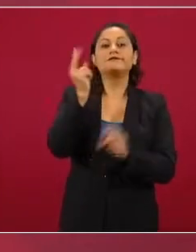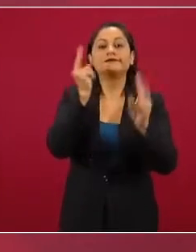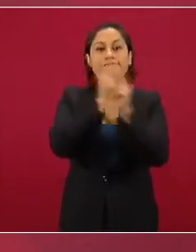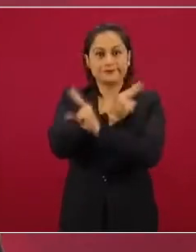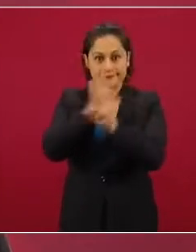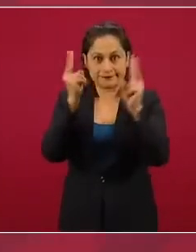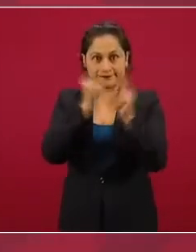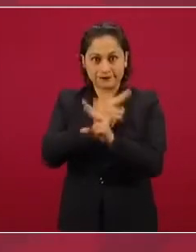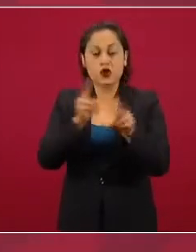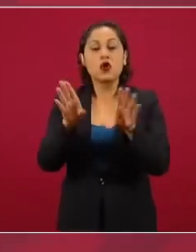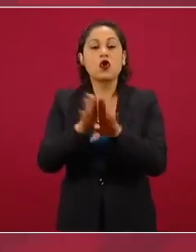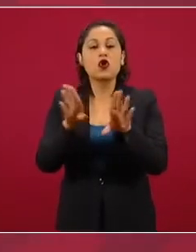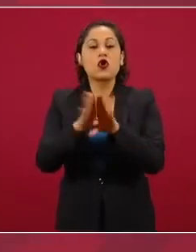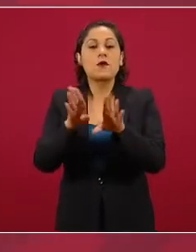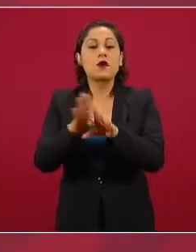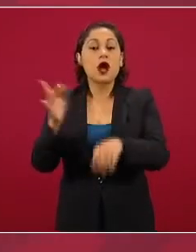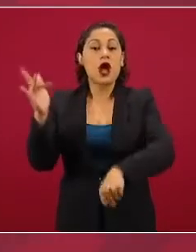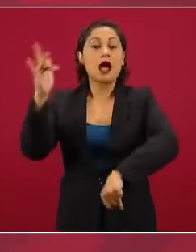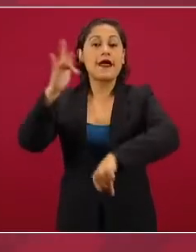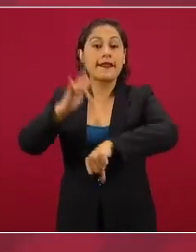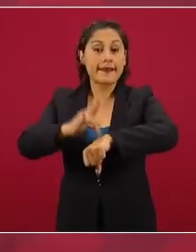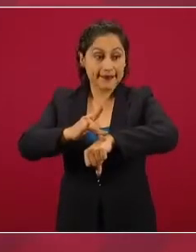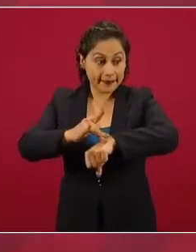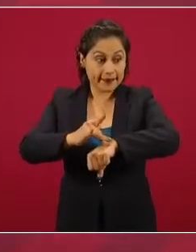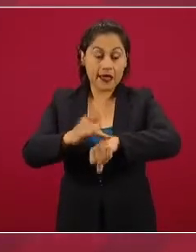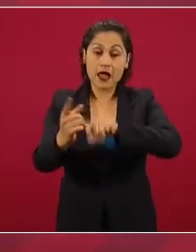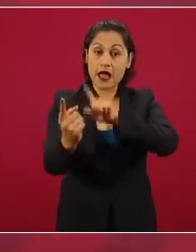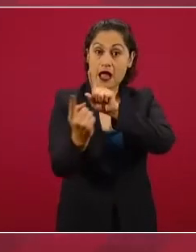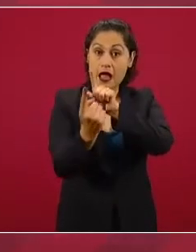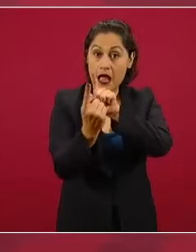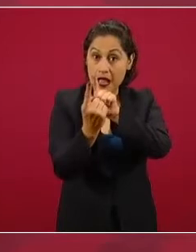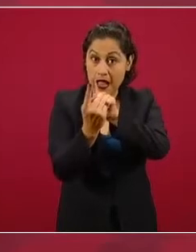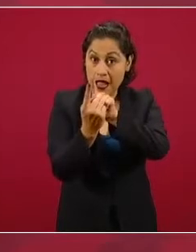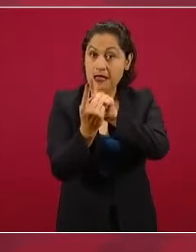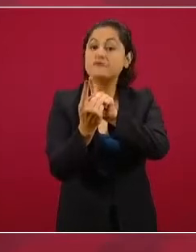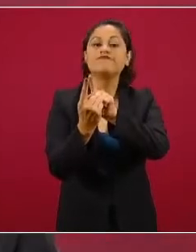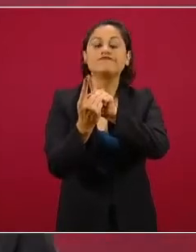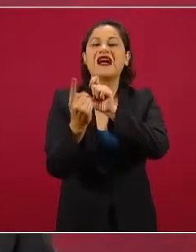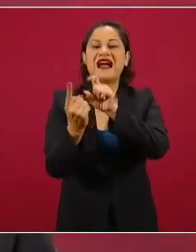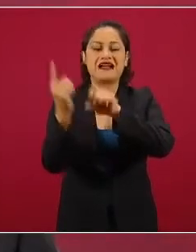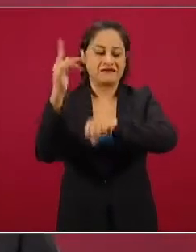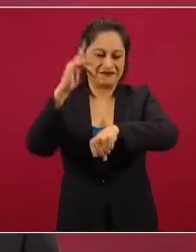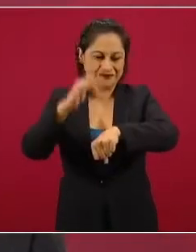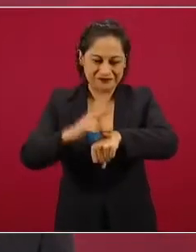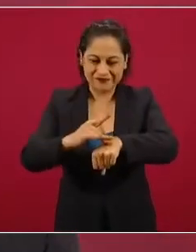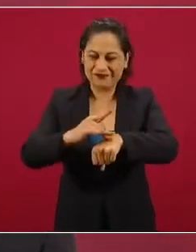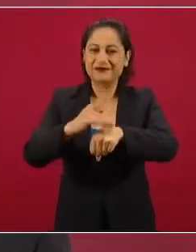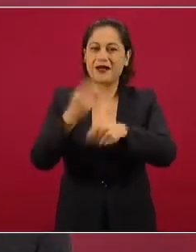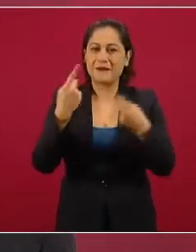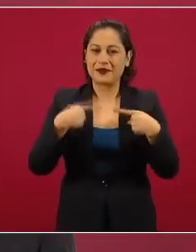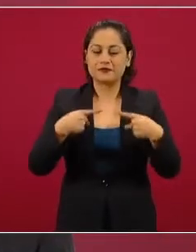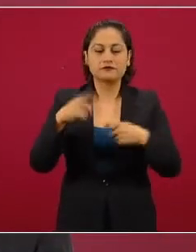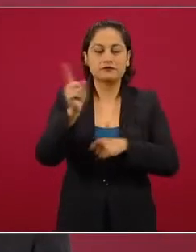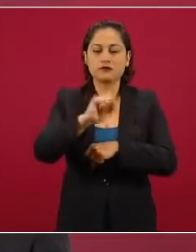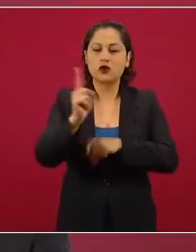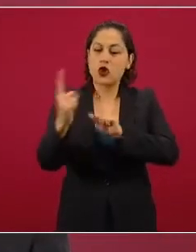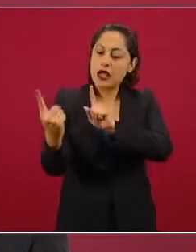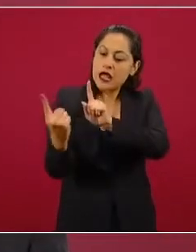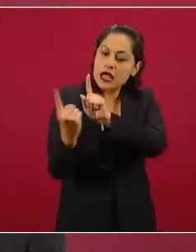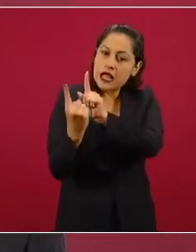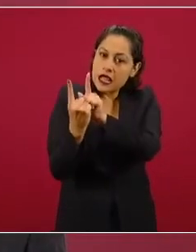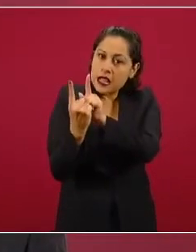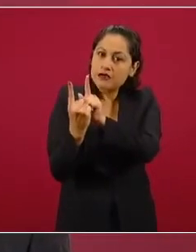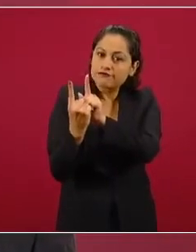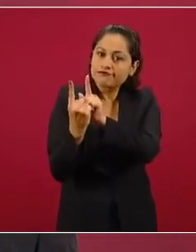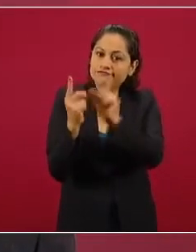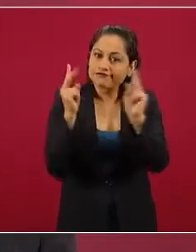no es el hecho de tocarse, sino es el hecho de estar cercanos con nuestra vía aérea, generalmente 2